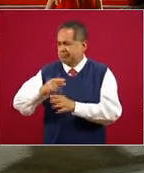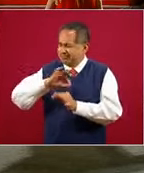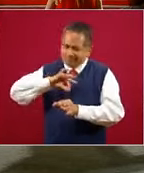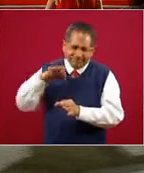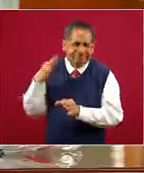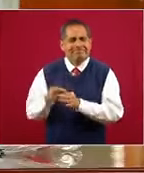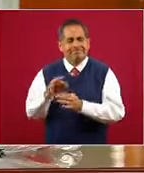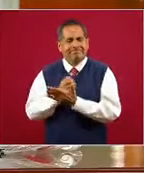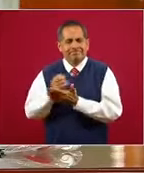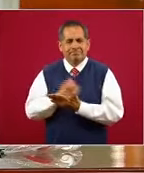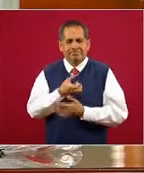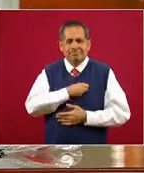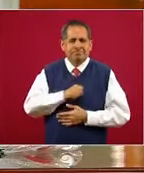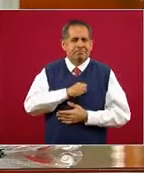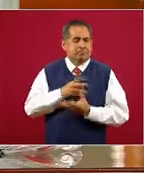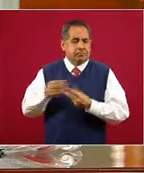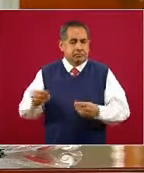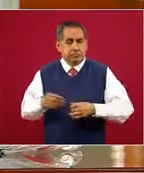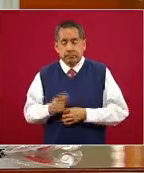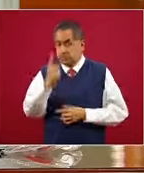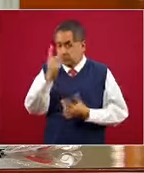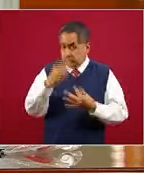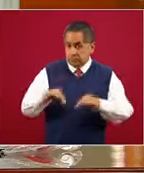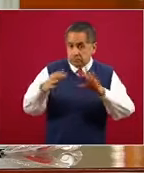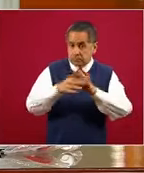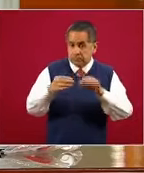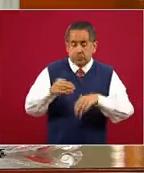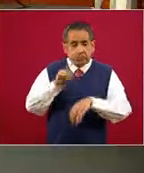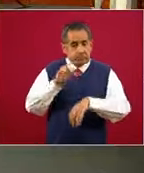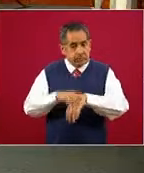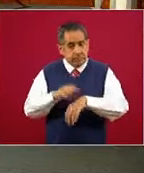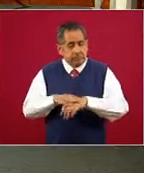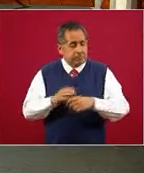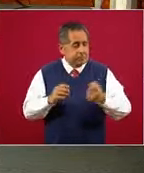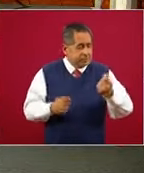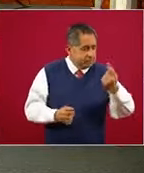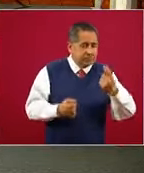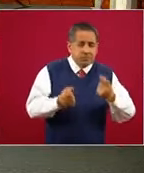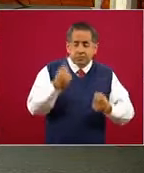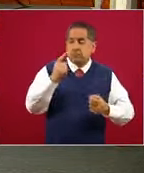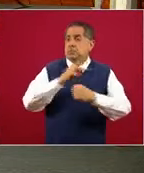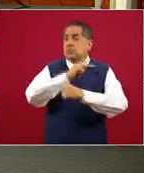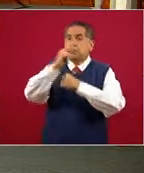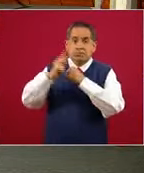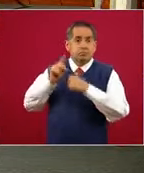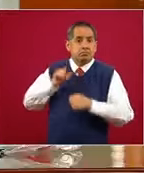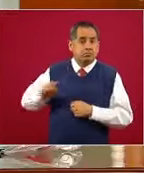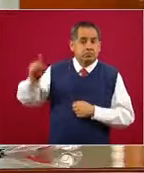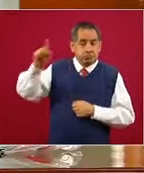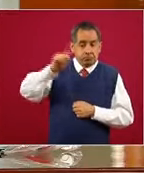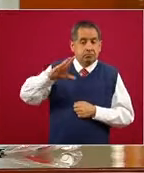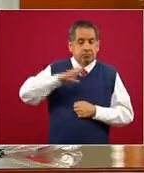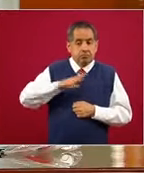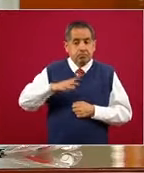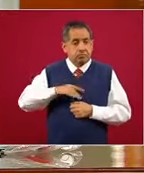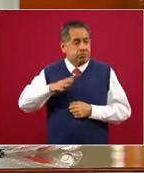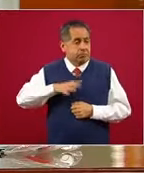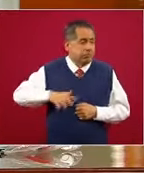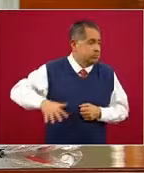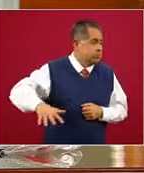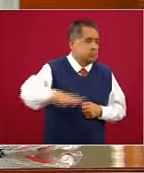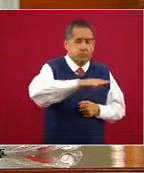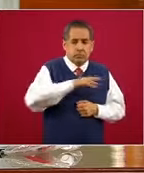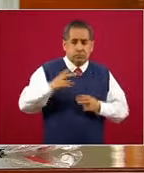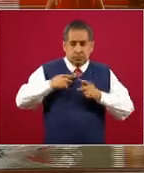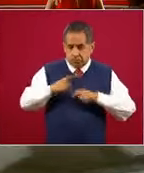infección. Es tan relevante que son pocos los países que tienen acceso universal